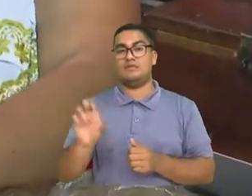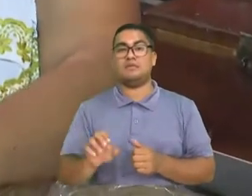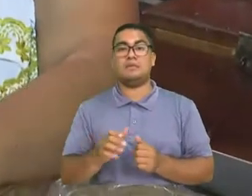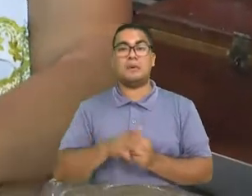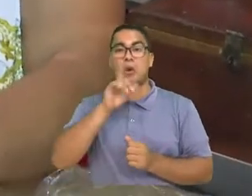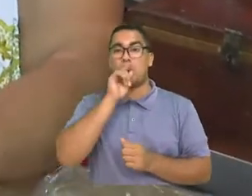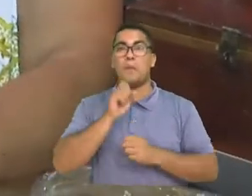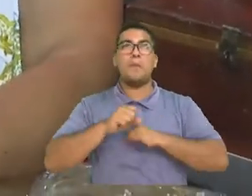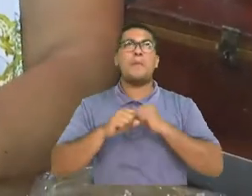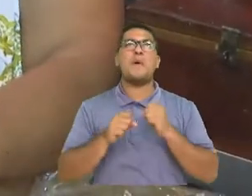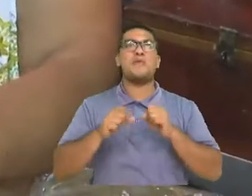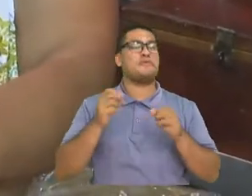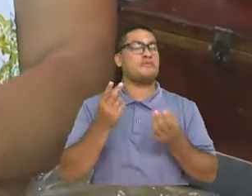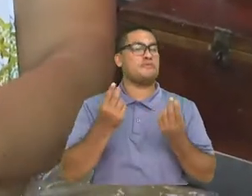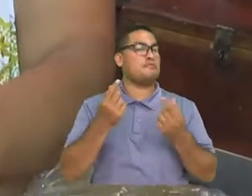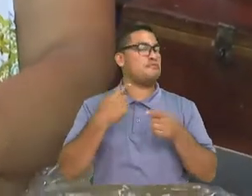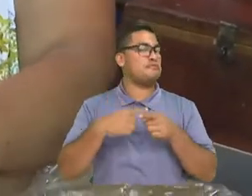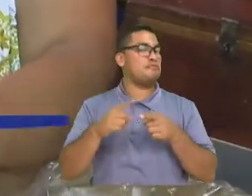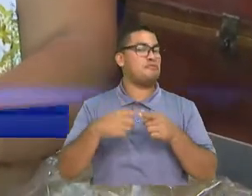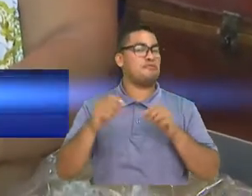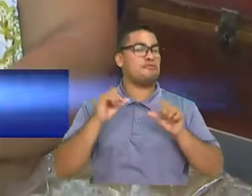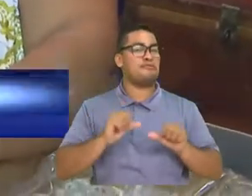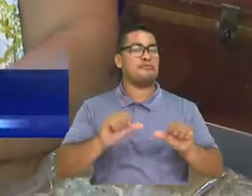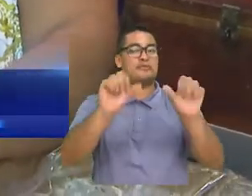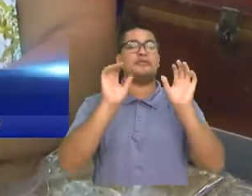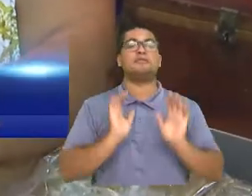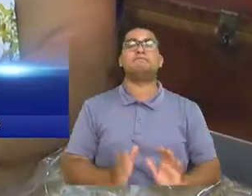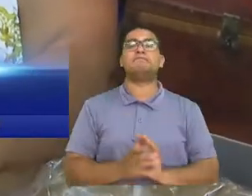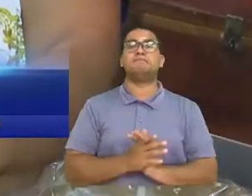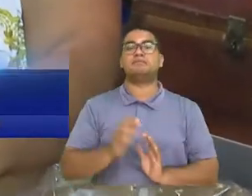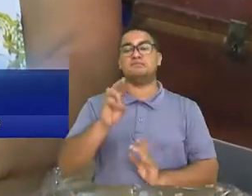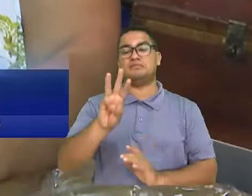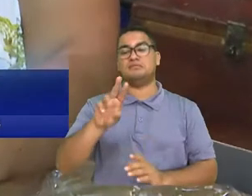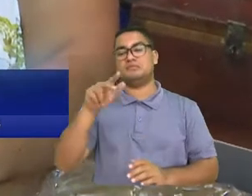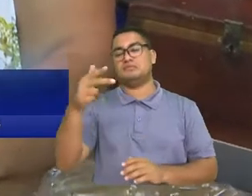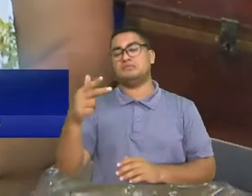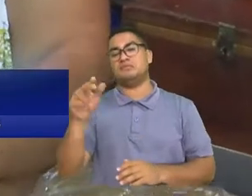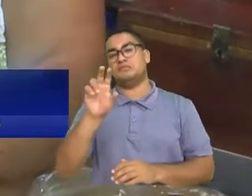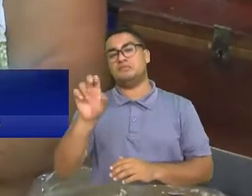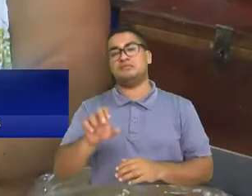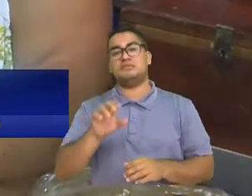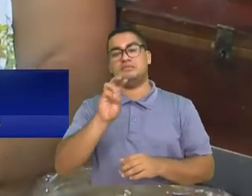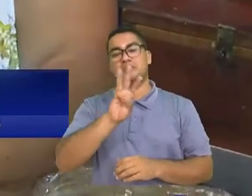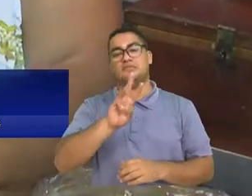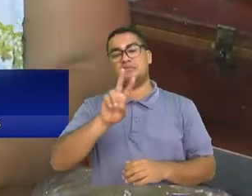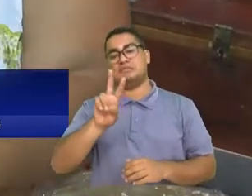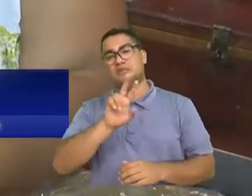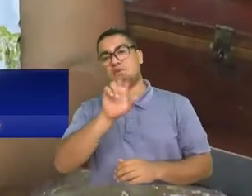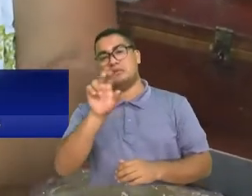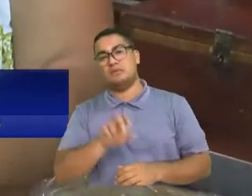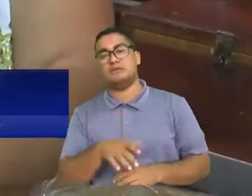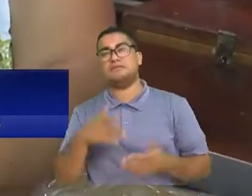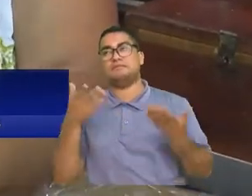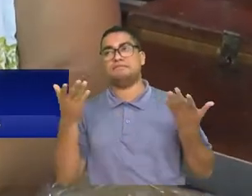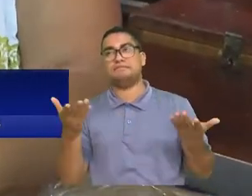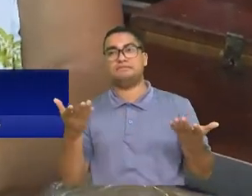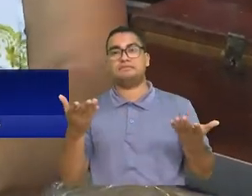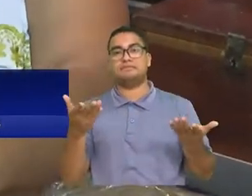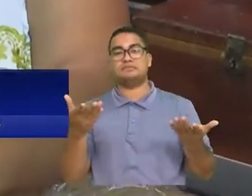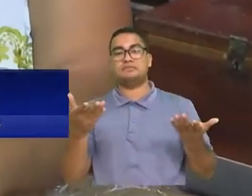su precio pues. Y los precios populares 38, 32, que el